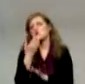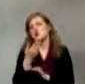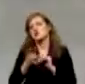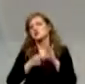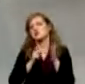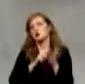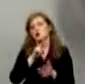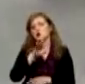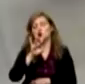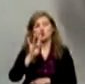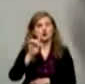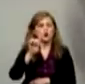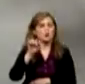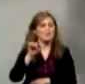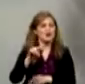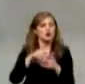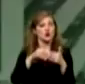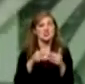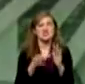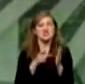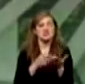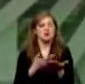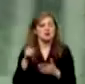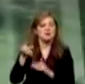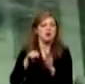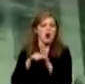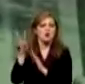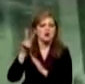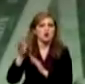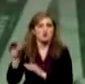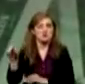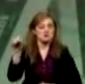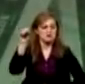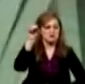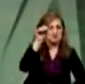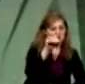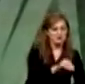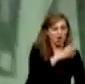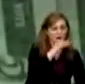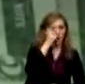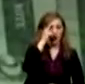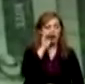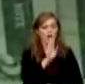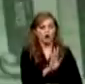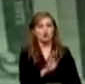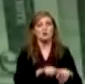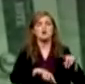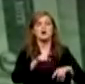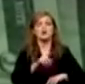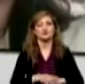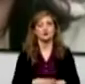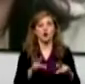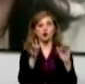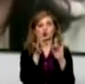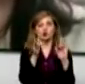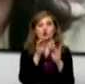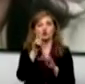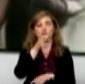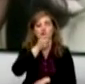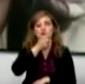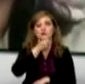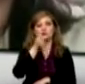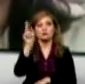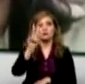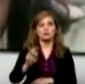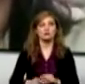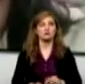significan $281,000 que salieron del Bandes de Venezuela para Correa y su círculo, contactamos a dos periodistas de